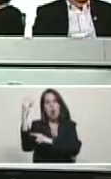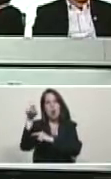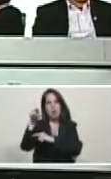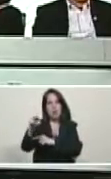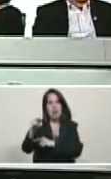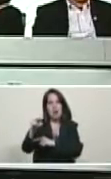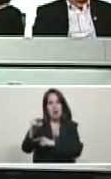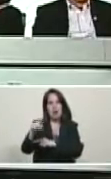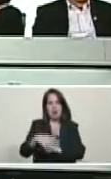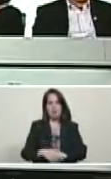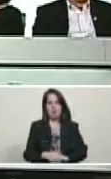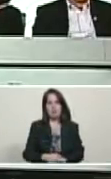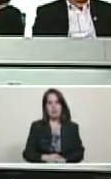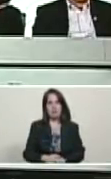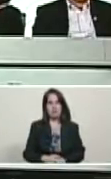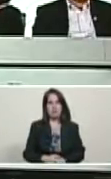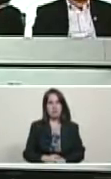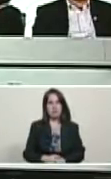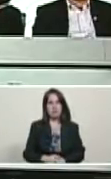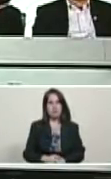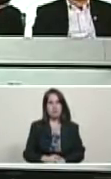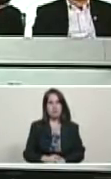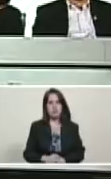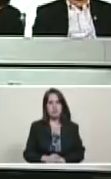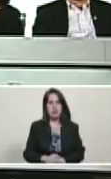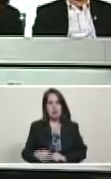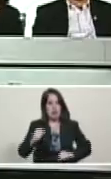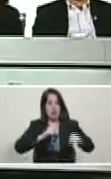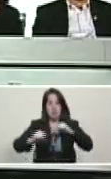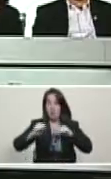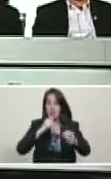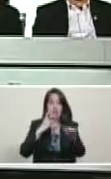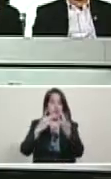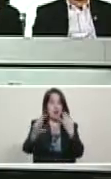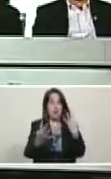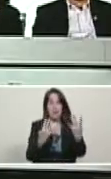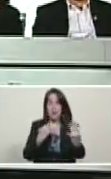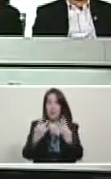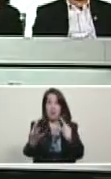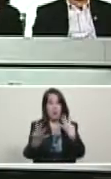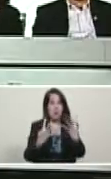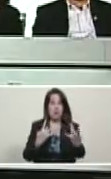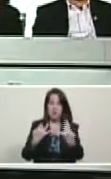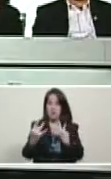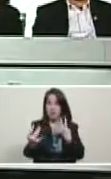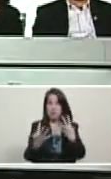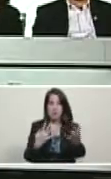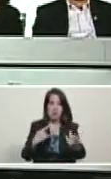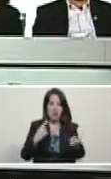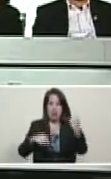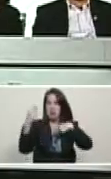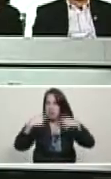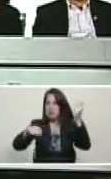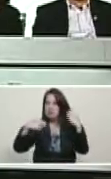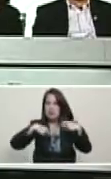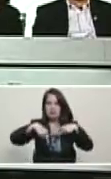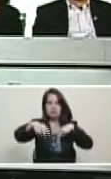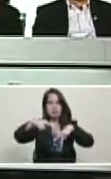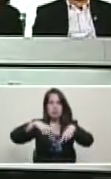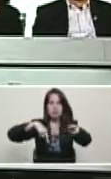más dinámica de mayor movimiento comercial peatonal